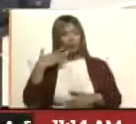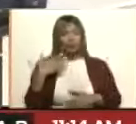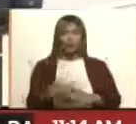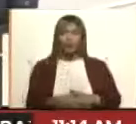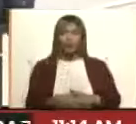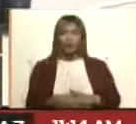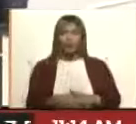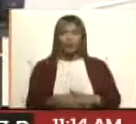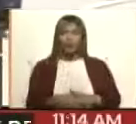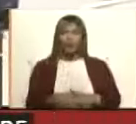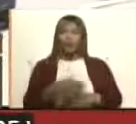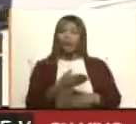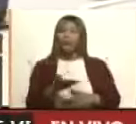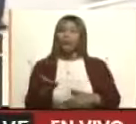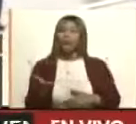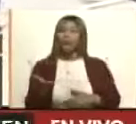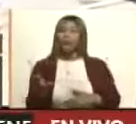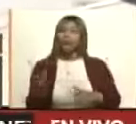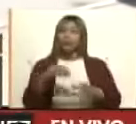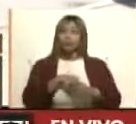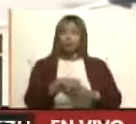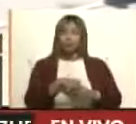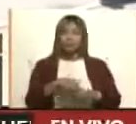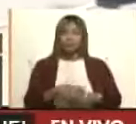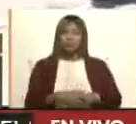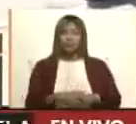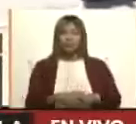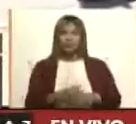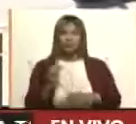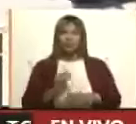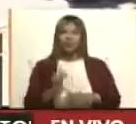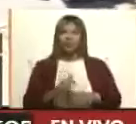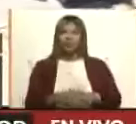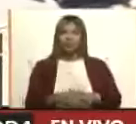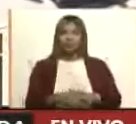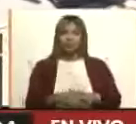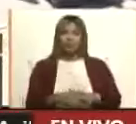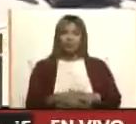que ustedes formen parte de esta